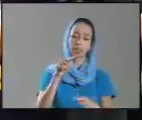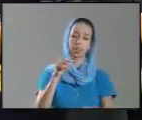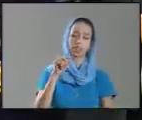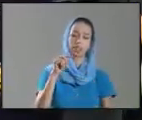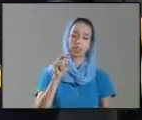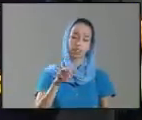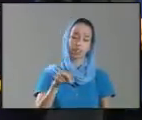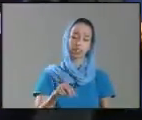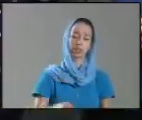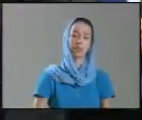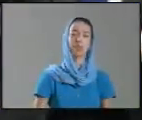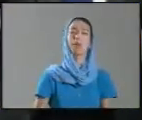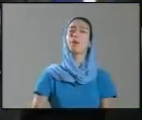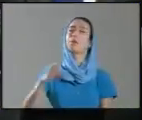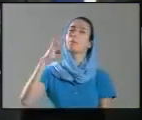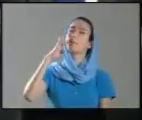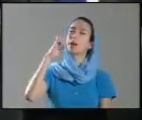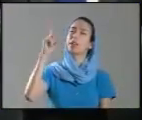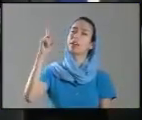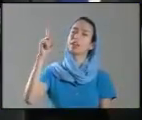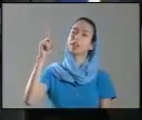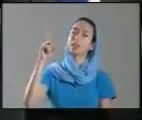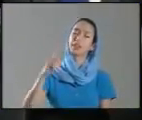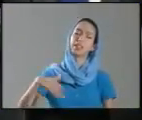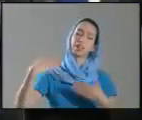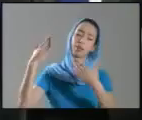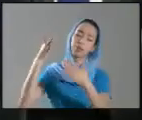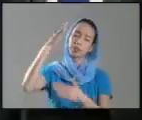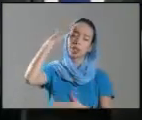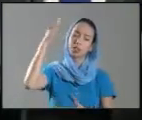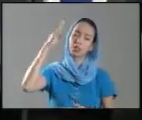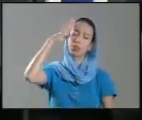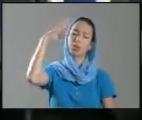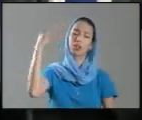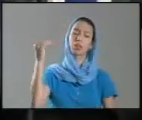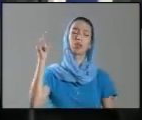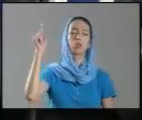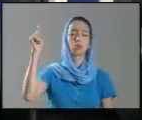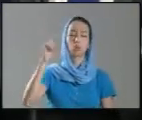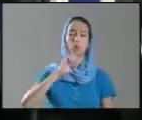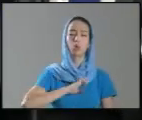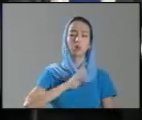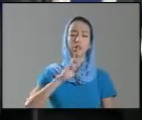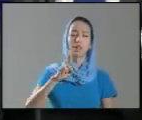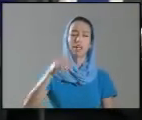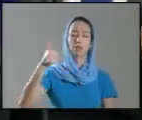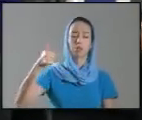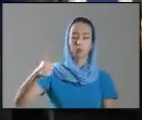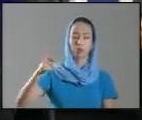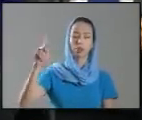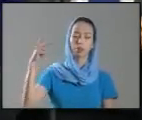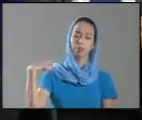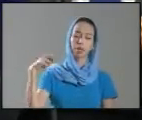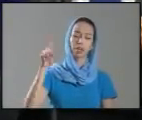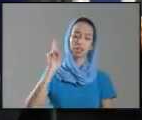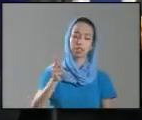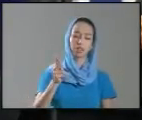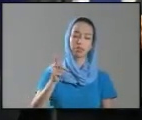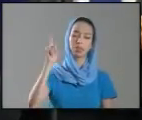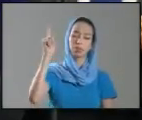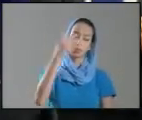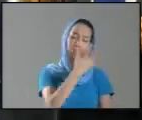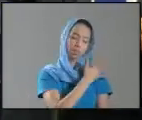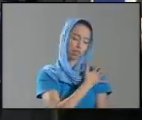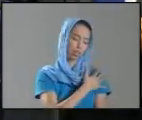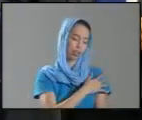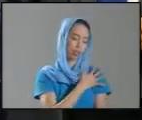orar en un mismo sentir delante de la presencia del Señor por estas necesidades. Padre, te damos